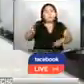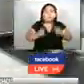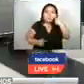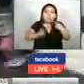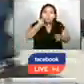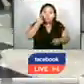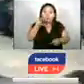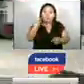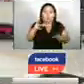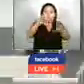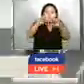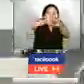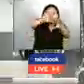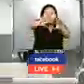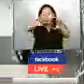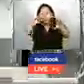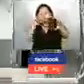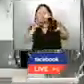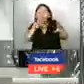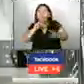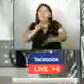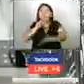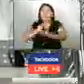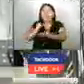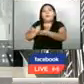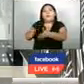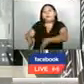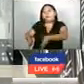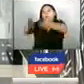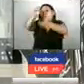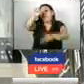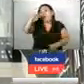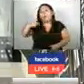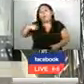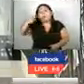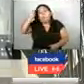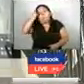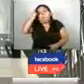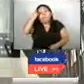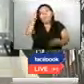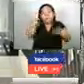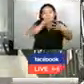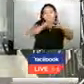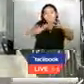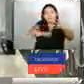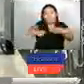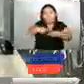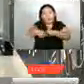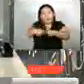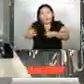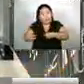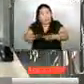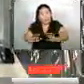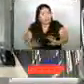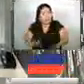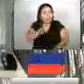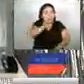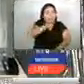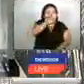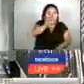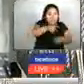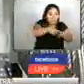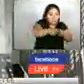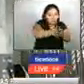Ante dichas estadísticas, Migración y Extranjería estima que durante las últimas semanas de diciembre, es decir, del 15